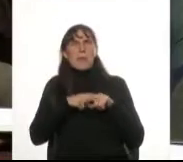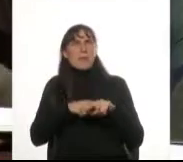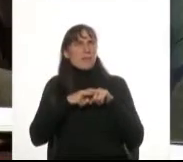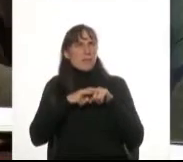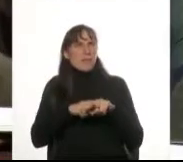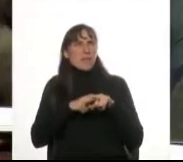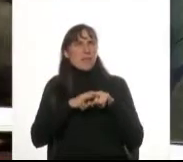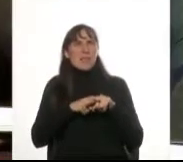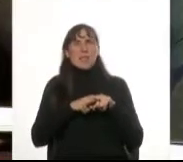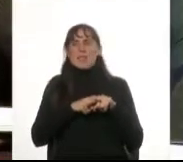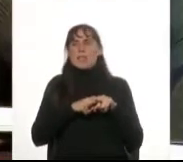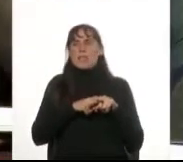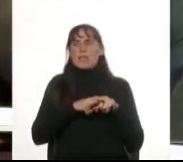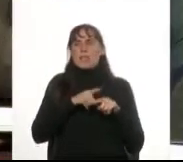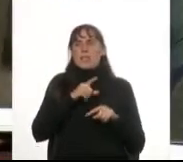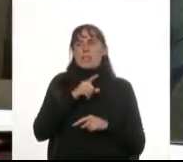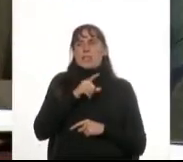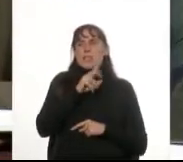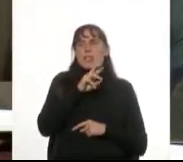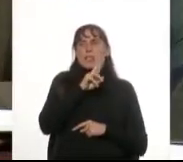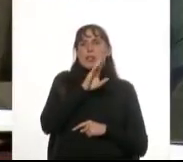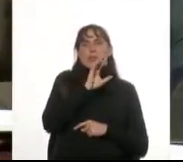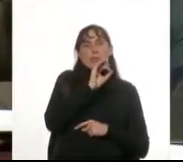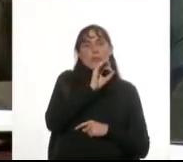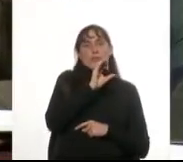epistolares de Rosa Luxemburgo y Lenin?